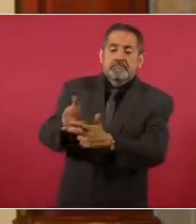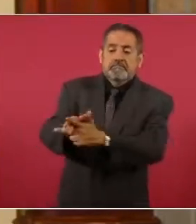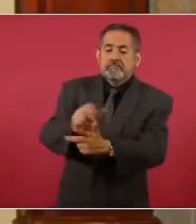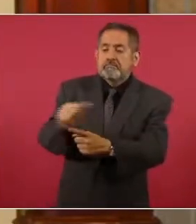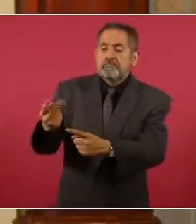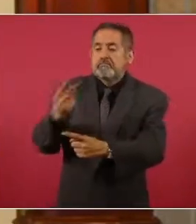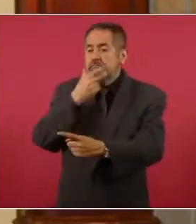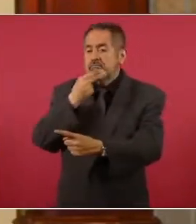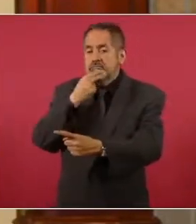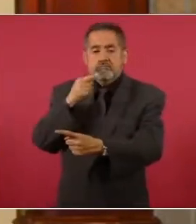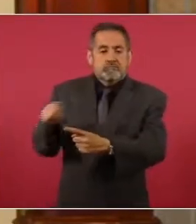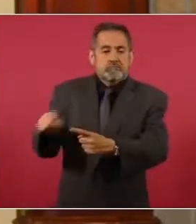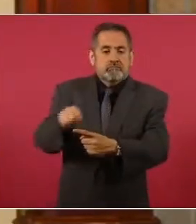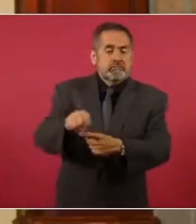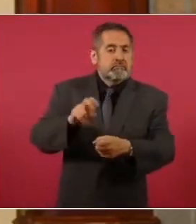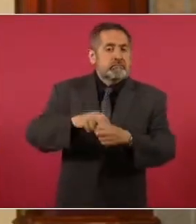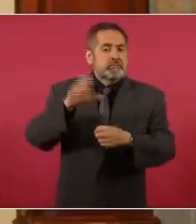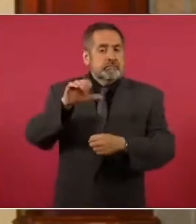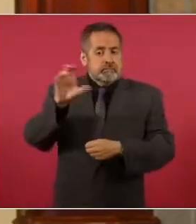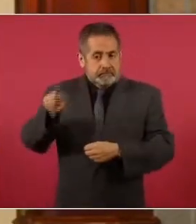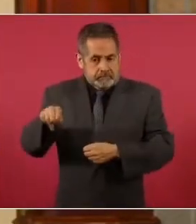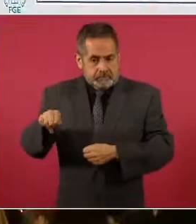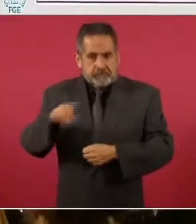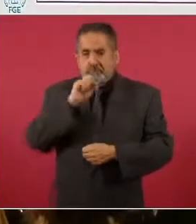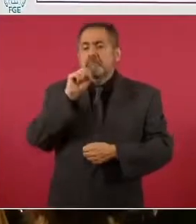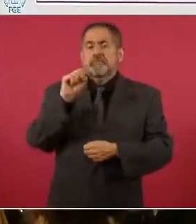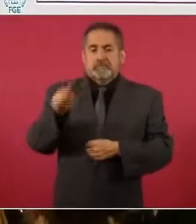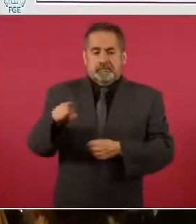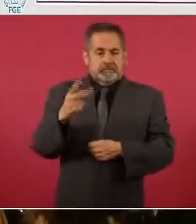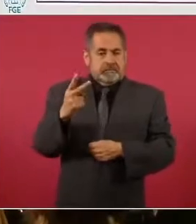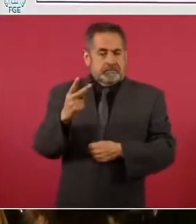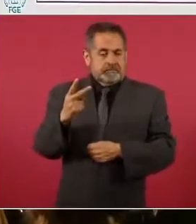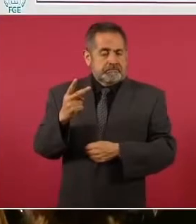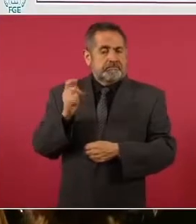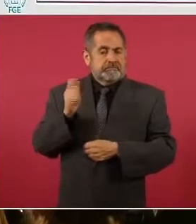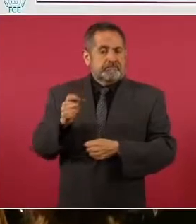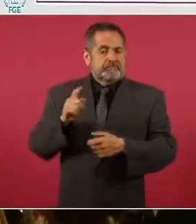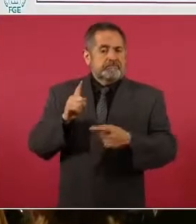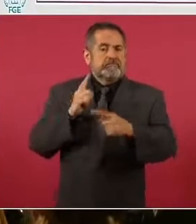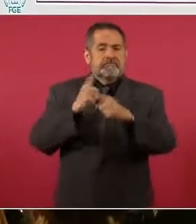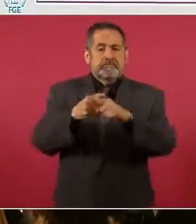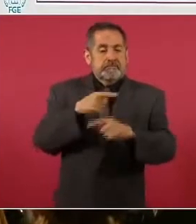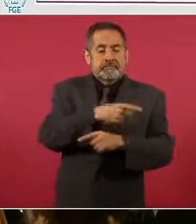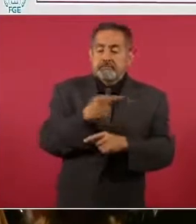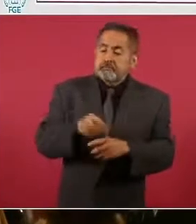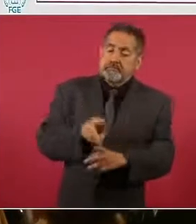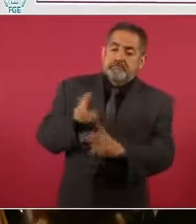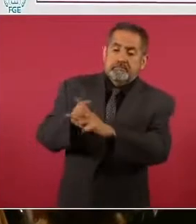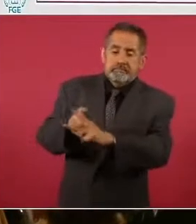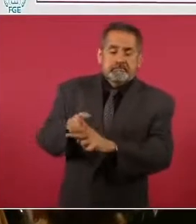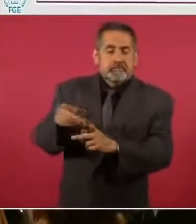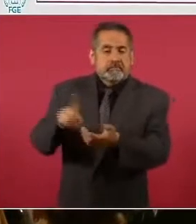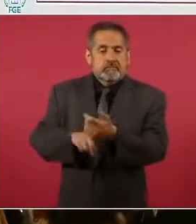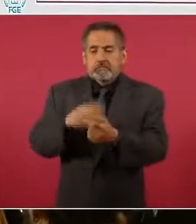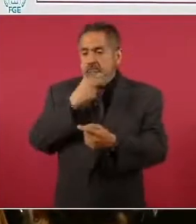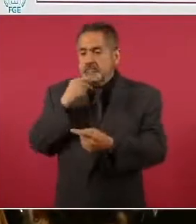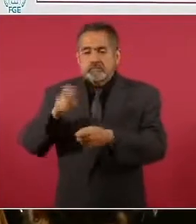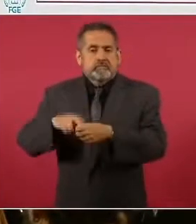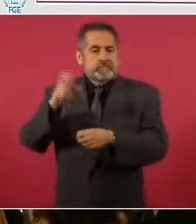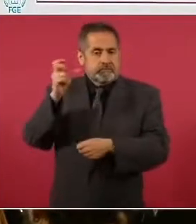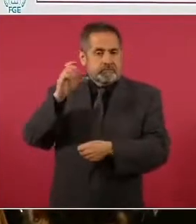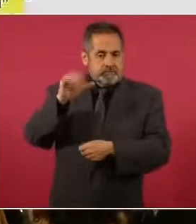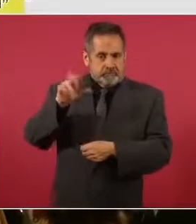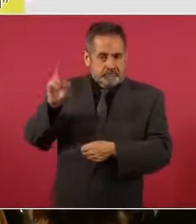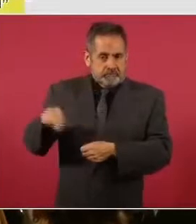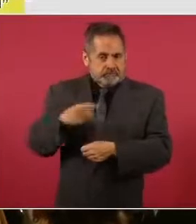masculinos. En Cancún, otros 2 más también por el homicidio de un masculino en Cancún, Quintana